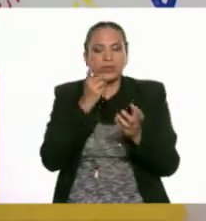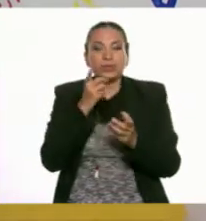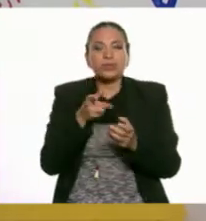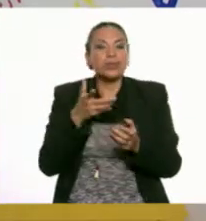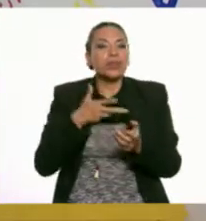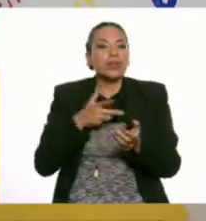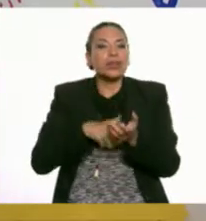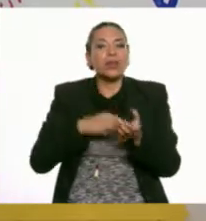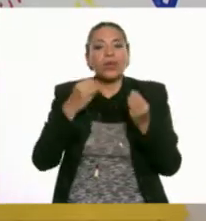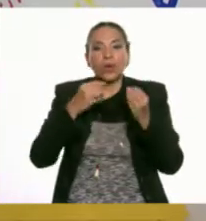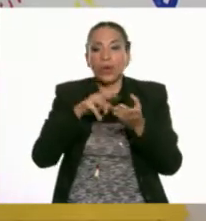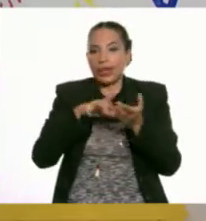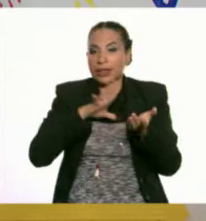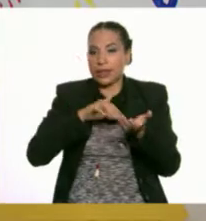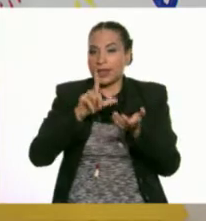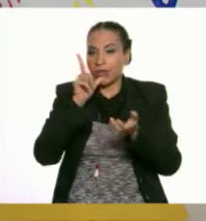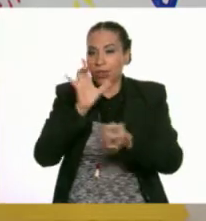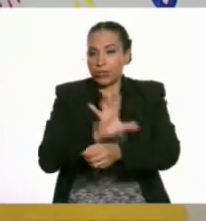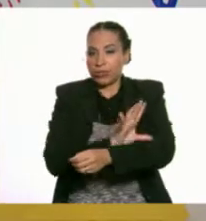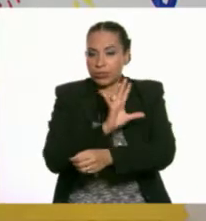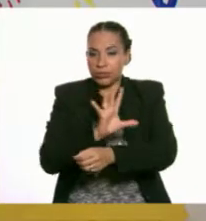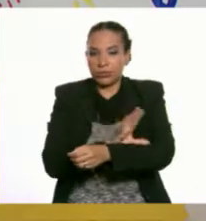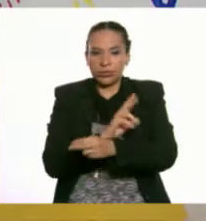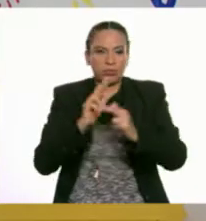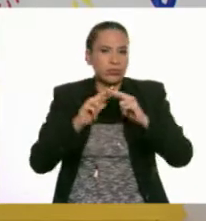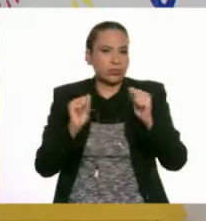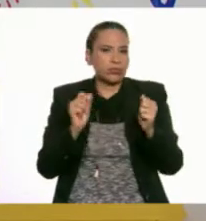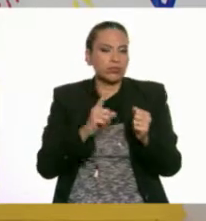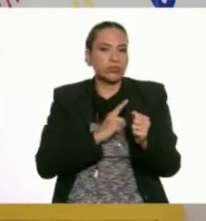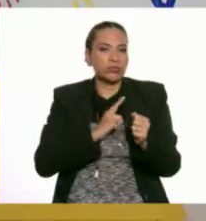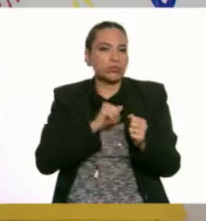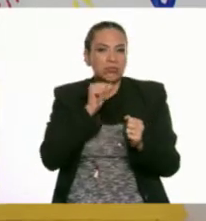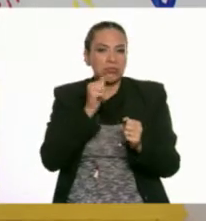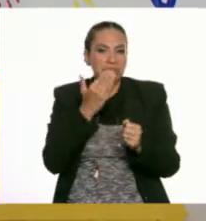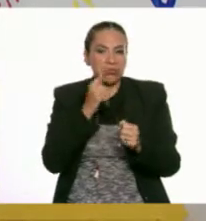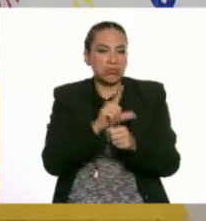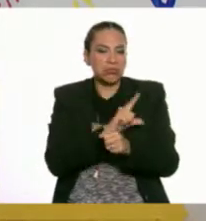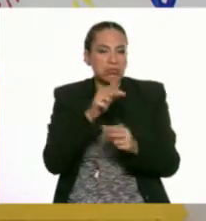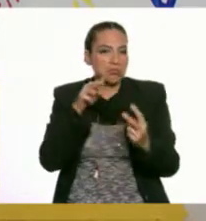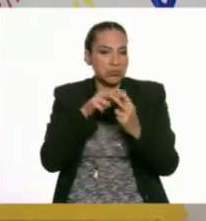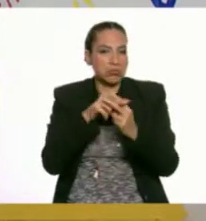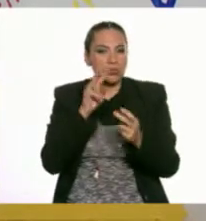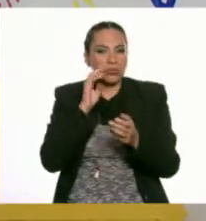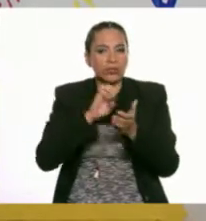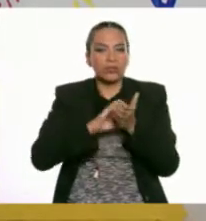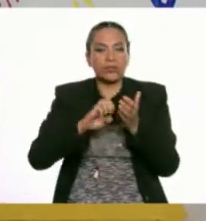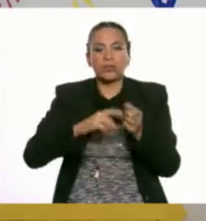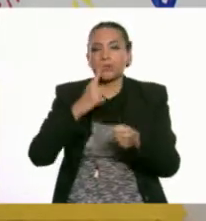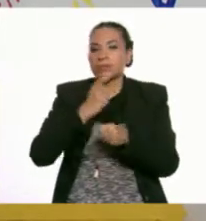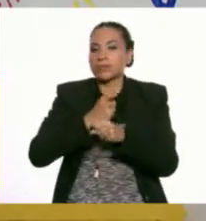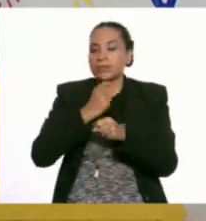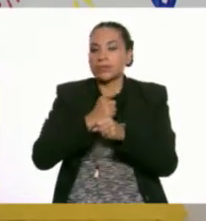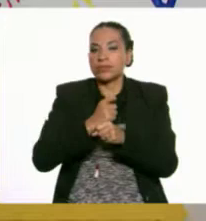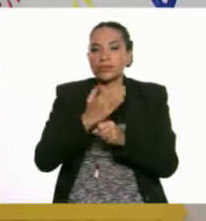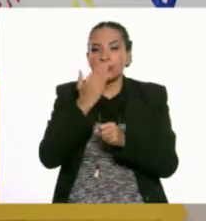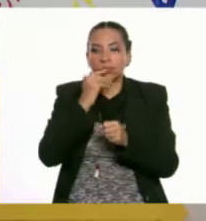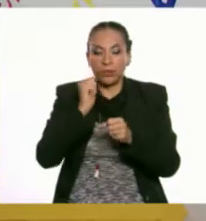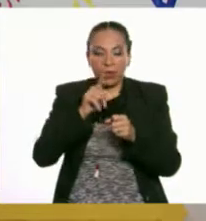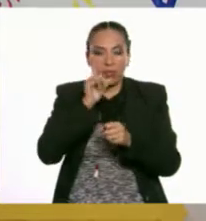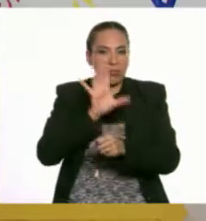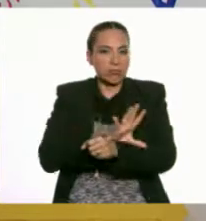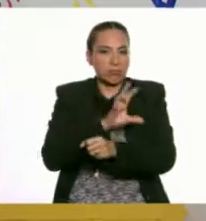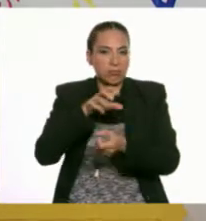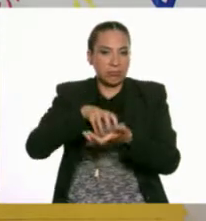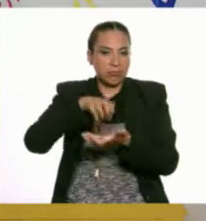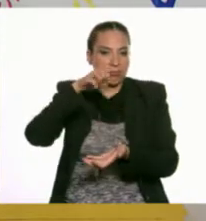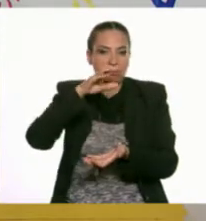palabra, ocupó electricidad? Sí. Ninguno funcionaba sin electricidad. De hecho, el mejor ejemplo era el primero. Si no tiene corriente